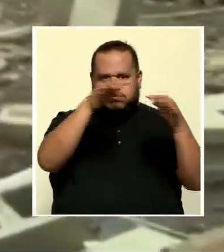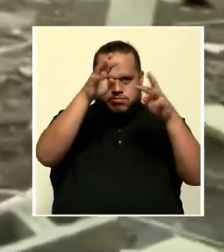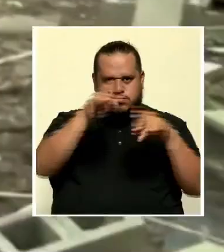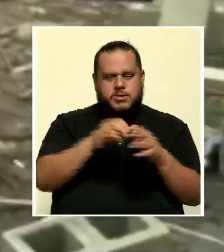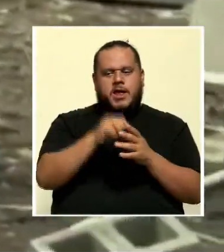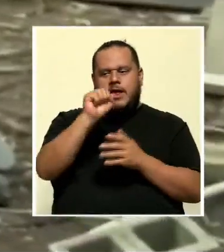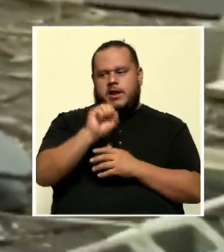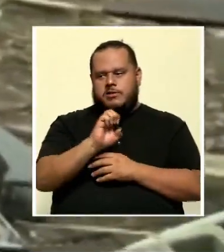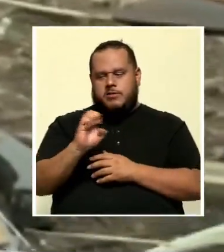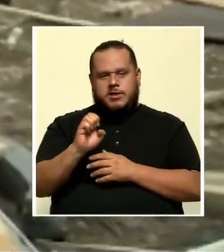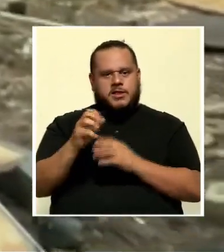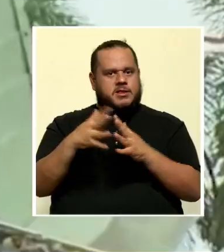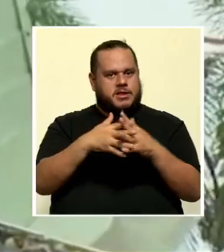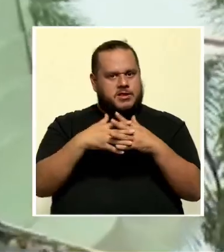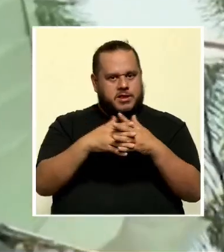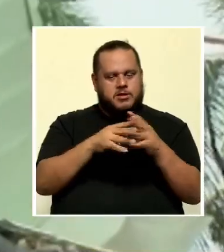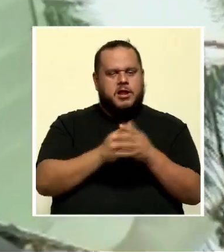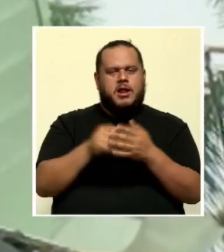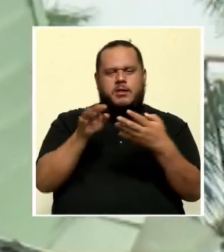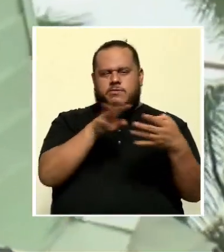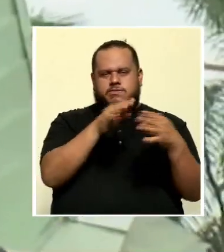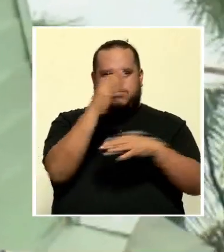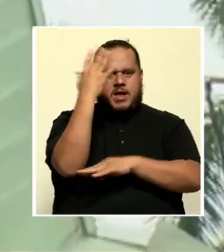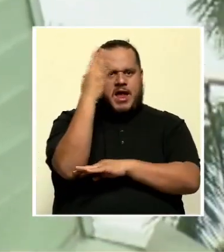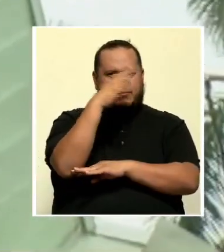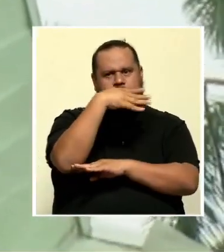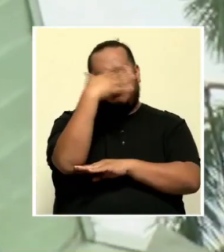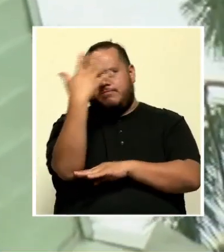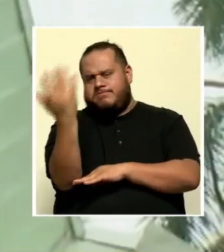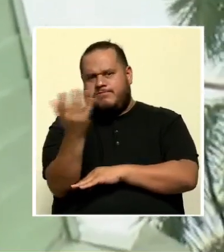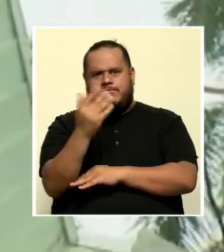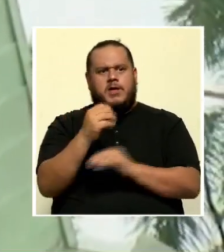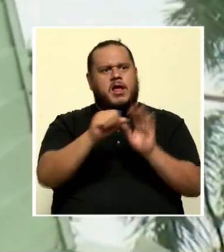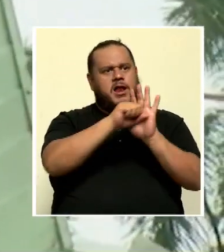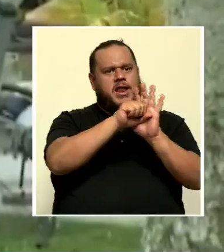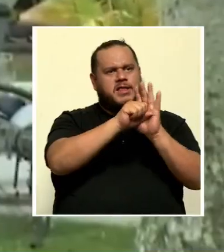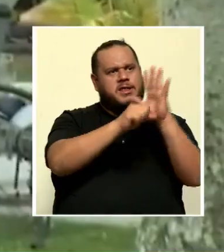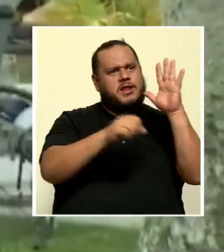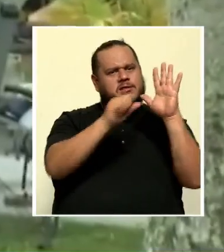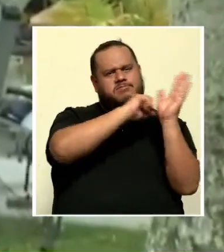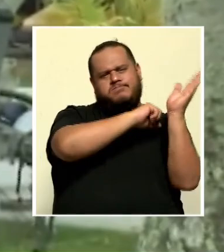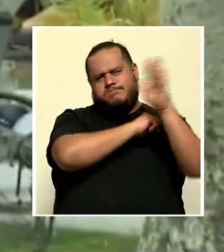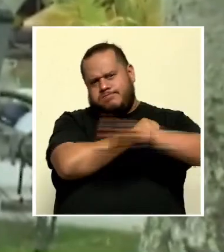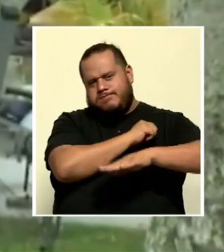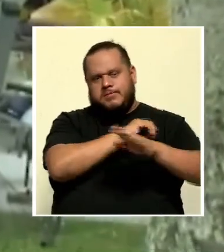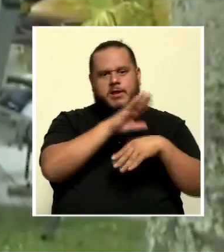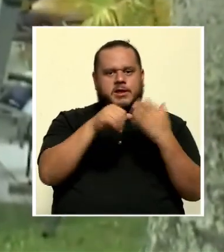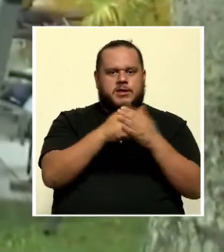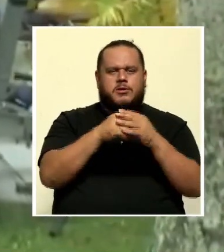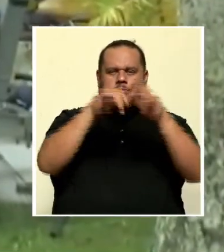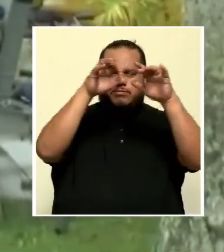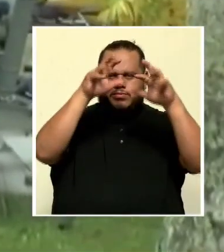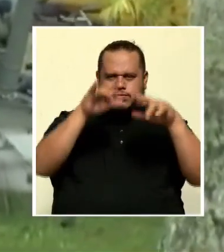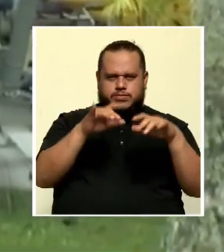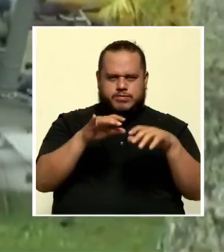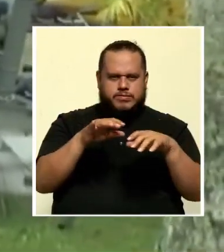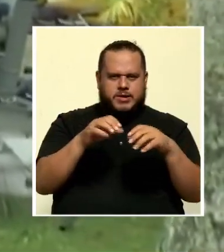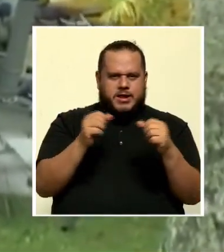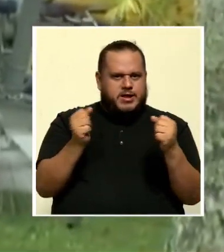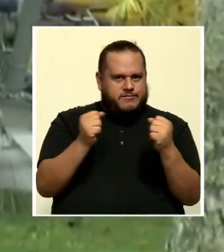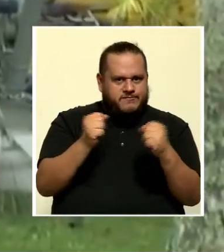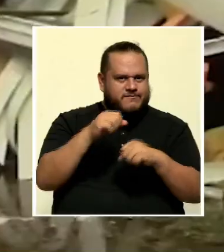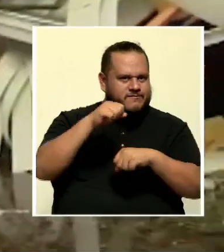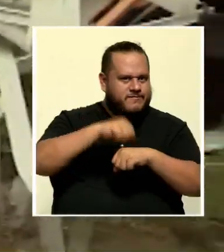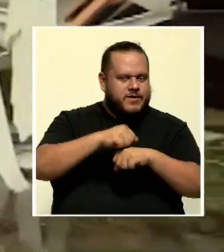Estados Unidos. La tormenta derribó árboles y vallas, cubrió las carreteras con una peligrosa capa de hielo y dejó sin electricidad